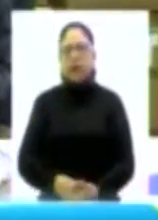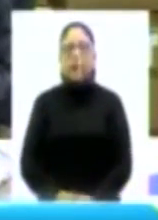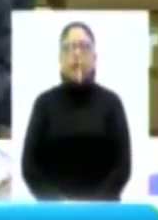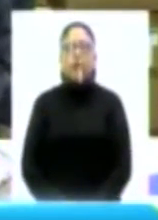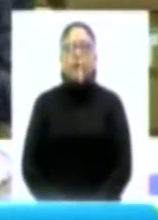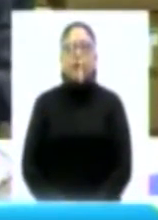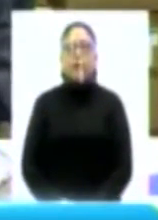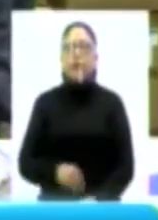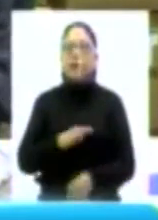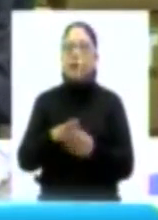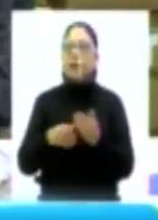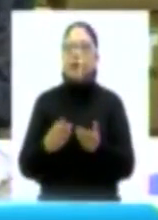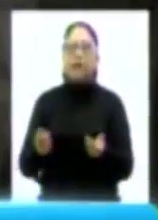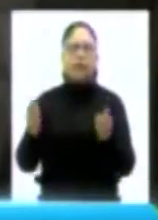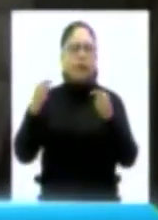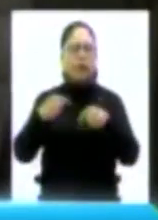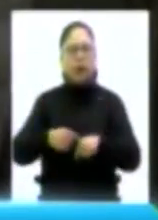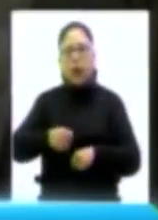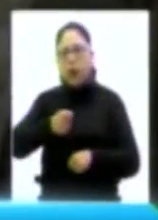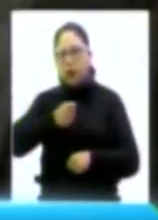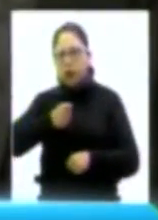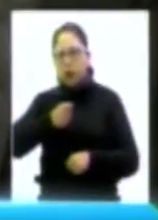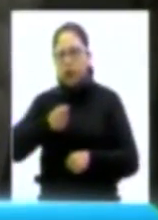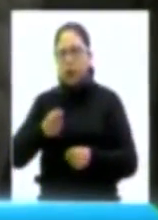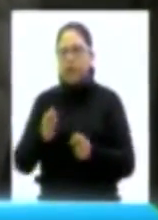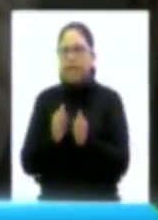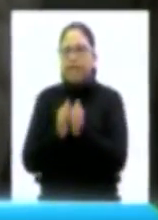a todos quienes nos acompañan, a la prensa.